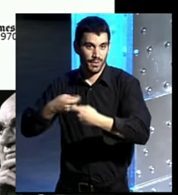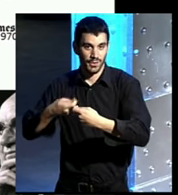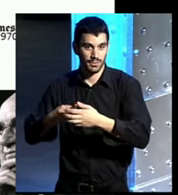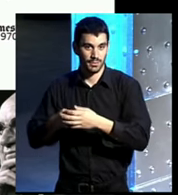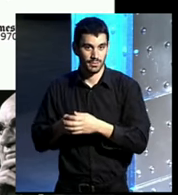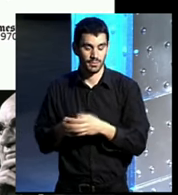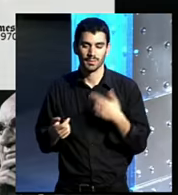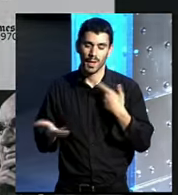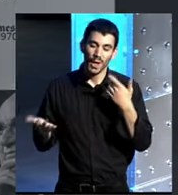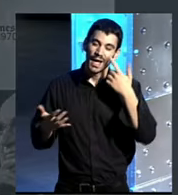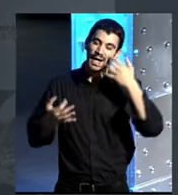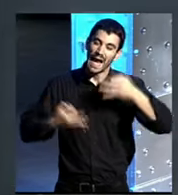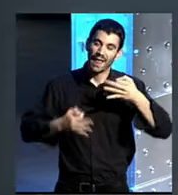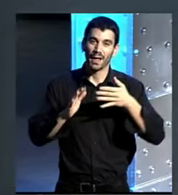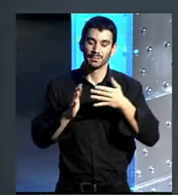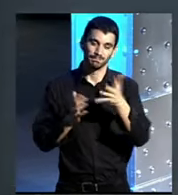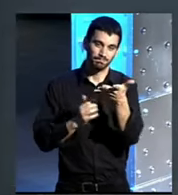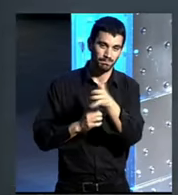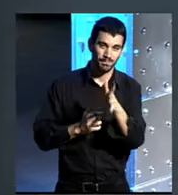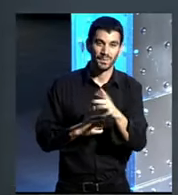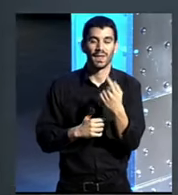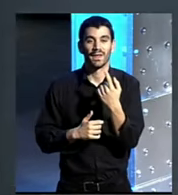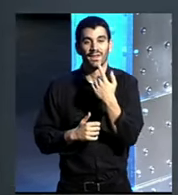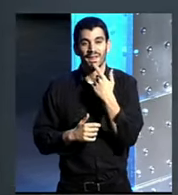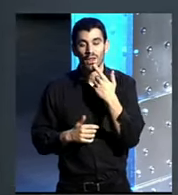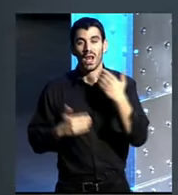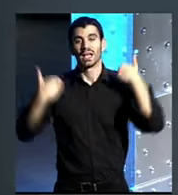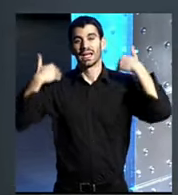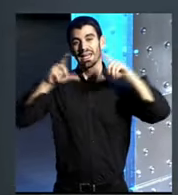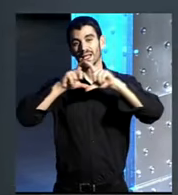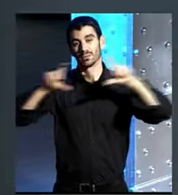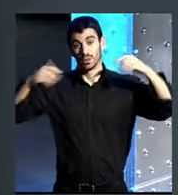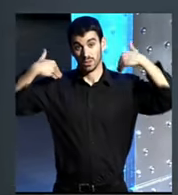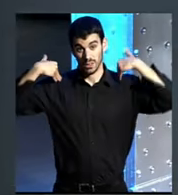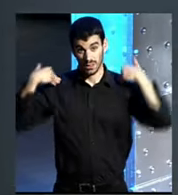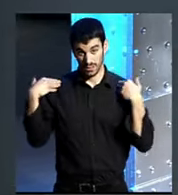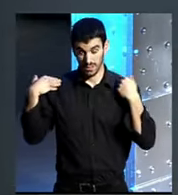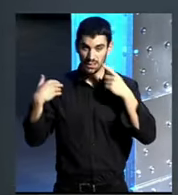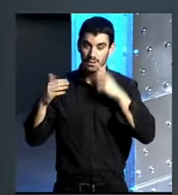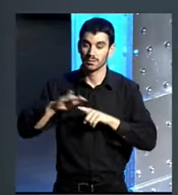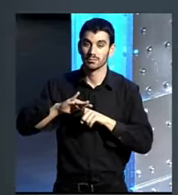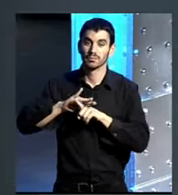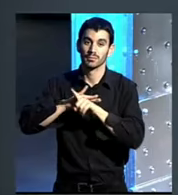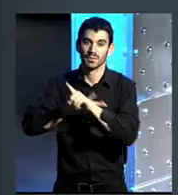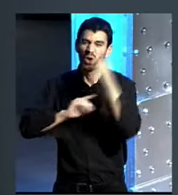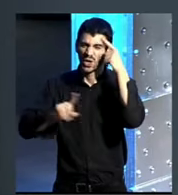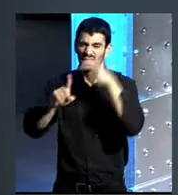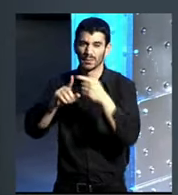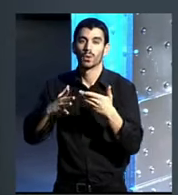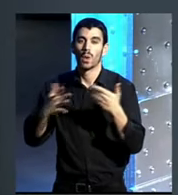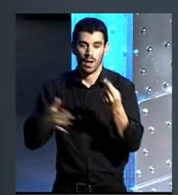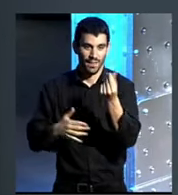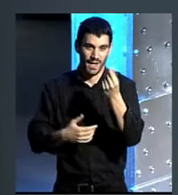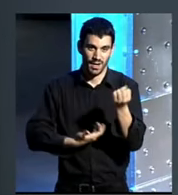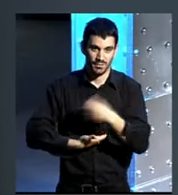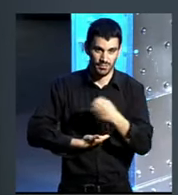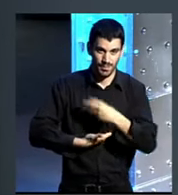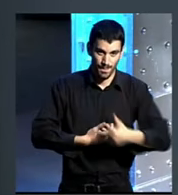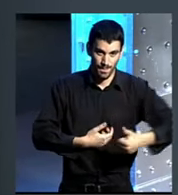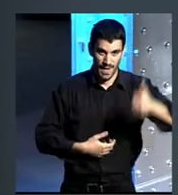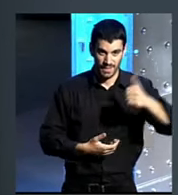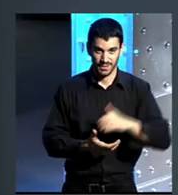en realidad dijo algo como "The social responsibility of business is to increase its profits", que en esa época, cuando lo